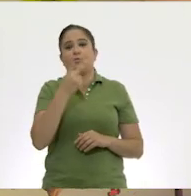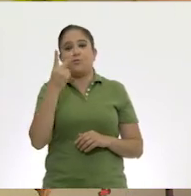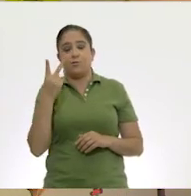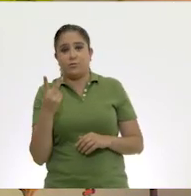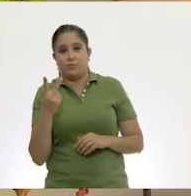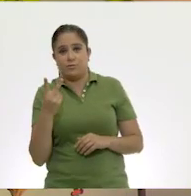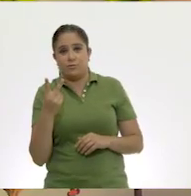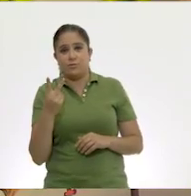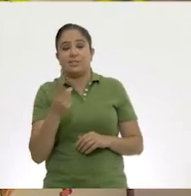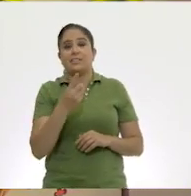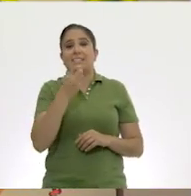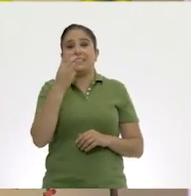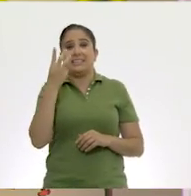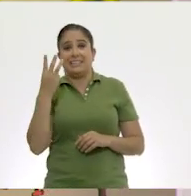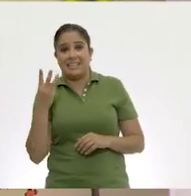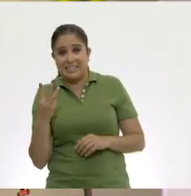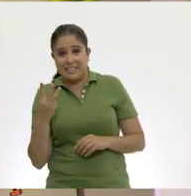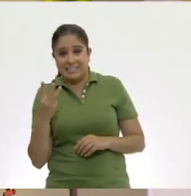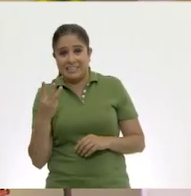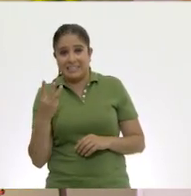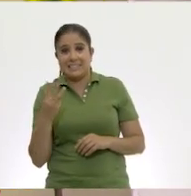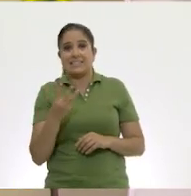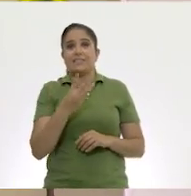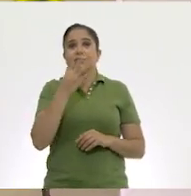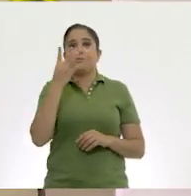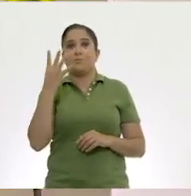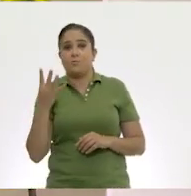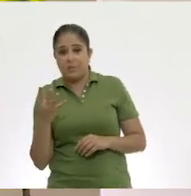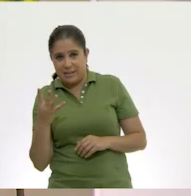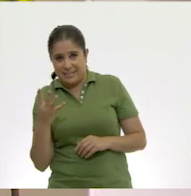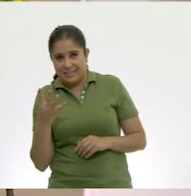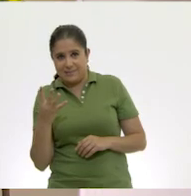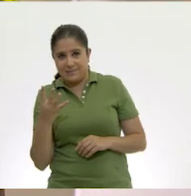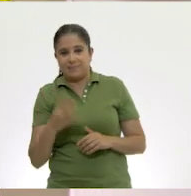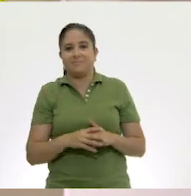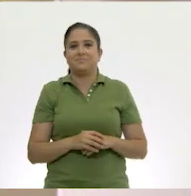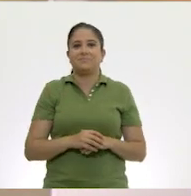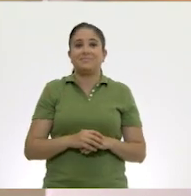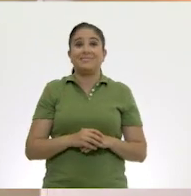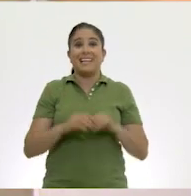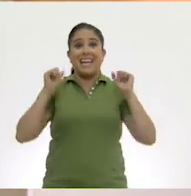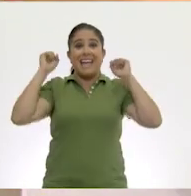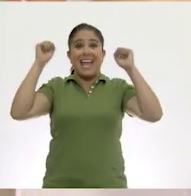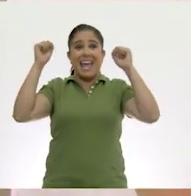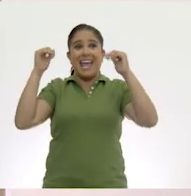2 3 4